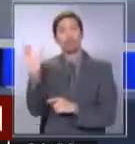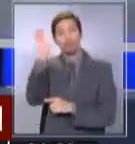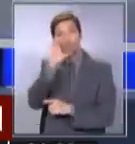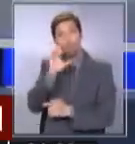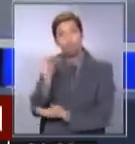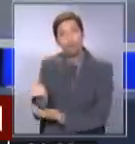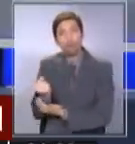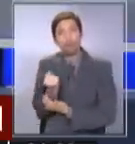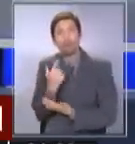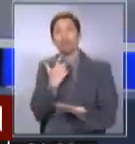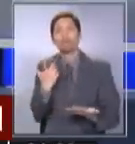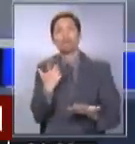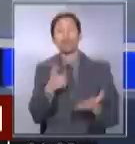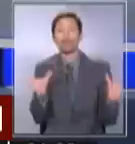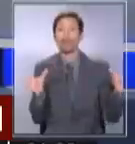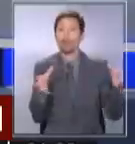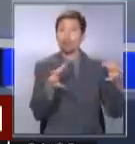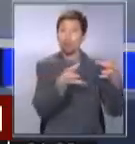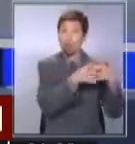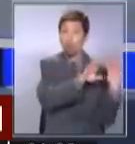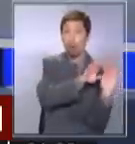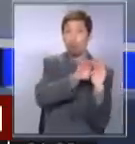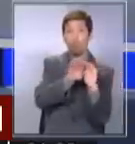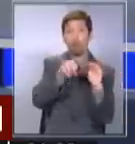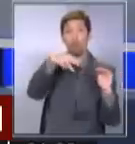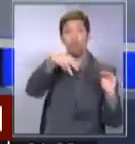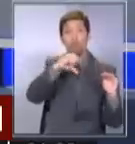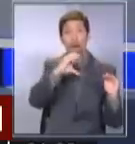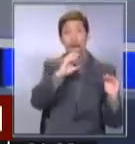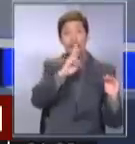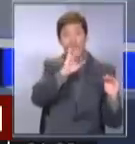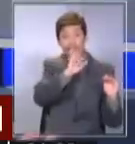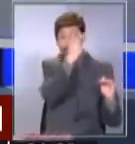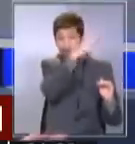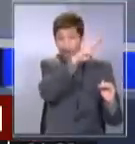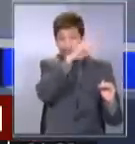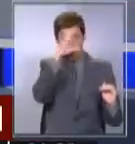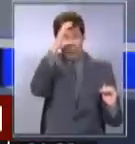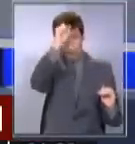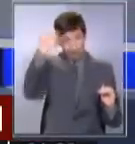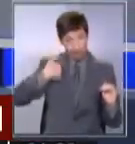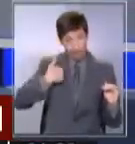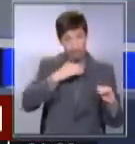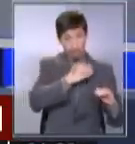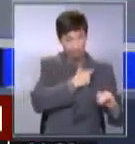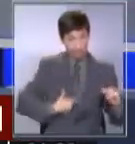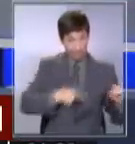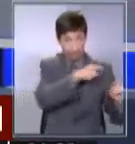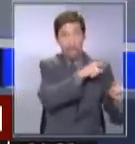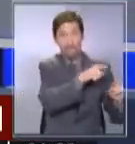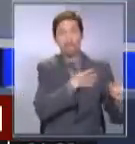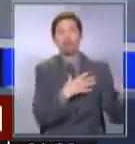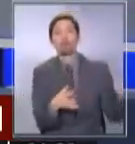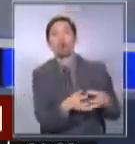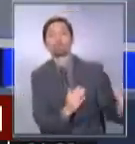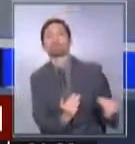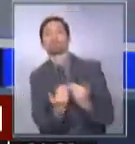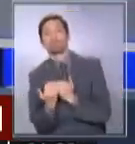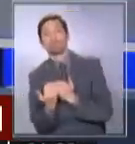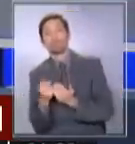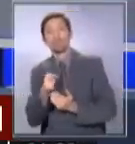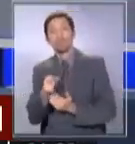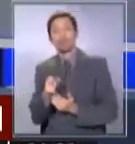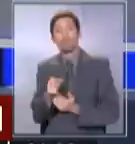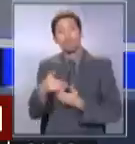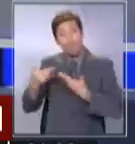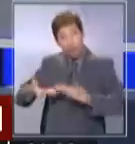macri a la presidencia de Argentina el abanderado de boli competiría por ahora en primarias con Manuel José os andon y eventualmente con